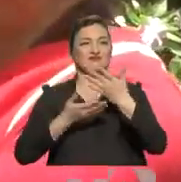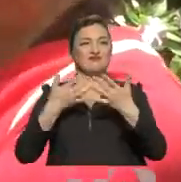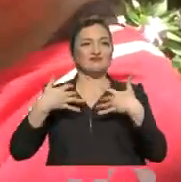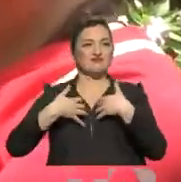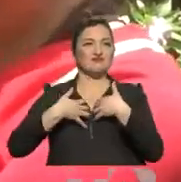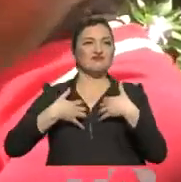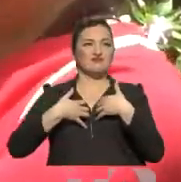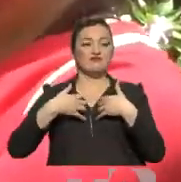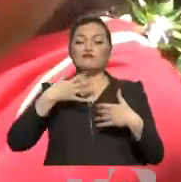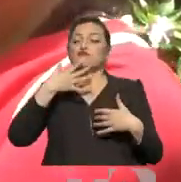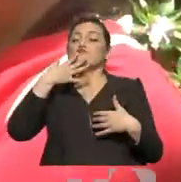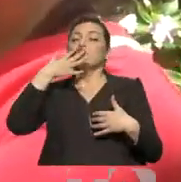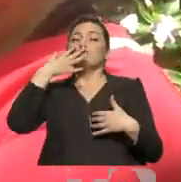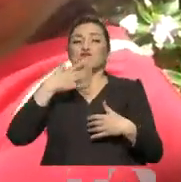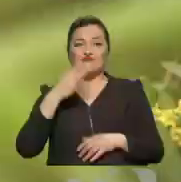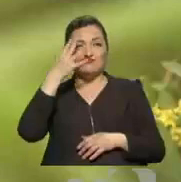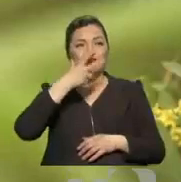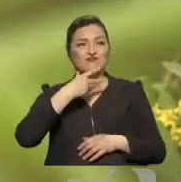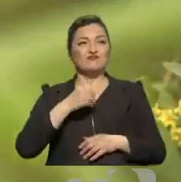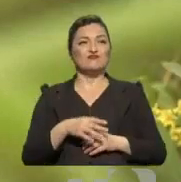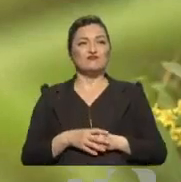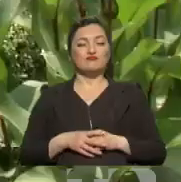animalitos, respirar aire fresco. Un lugar muy bonito.